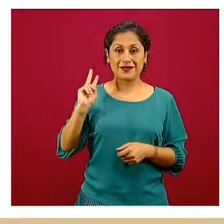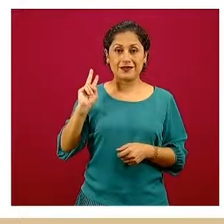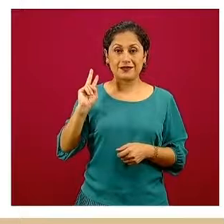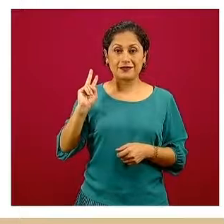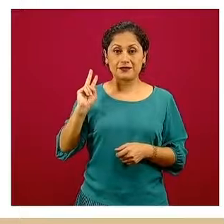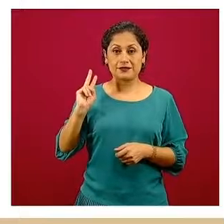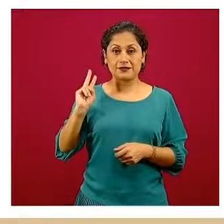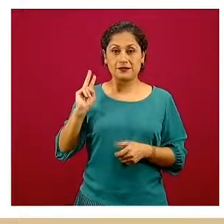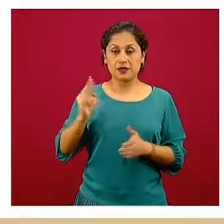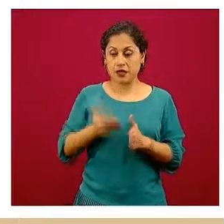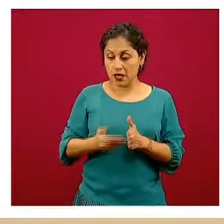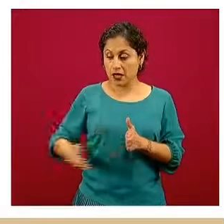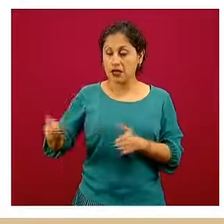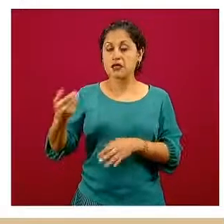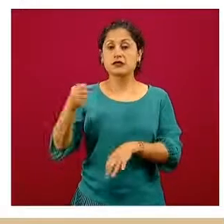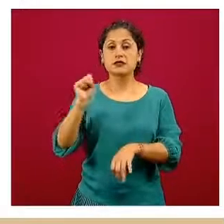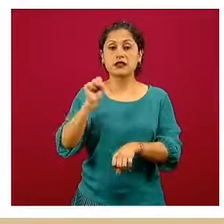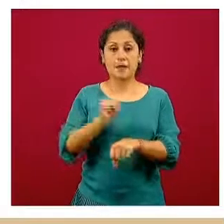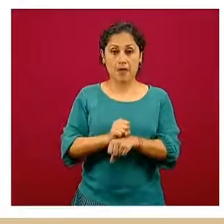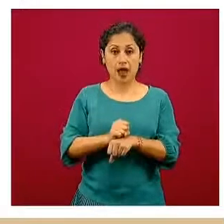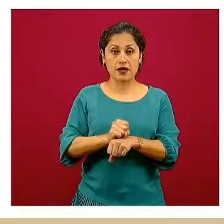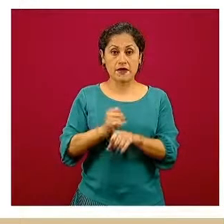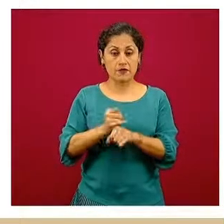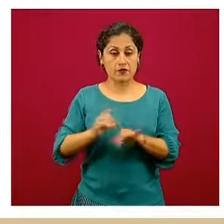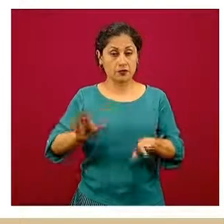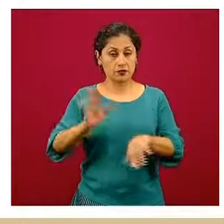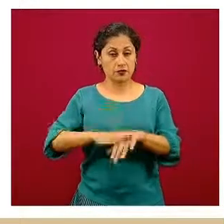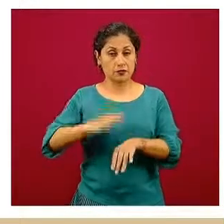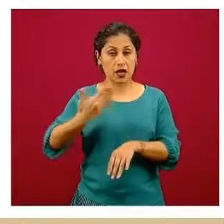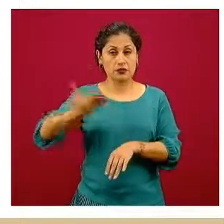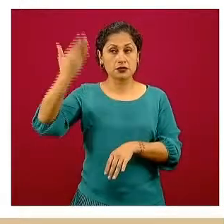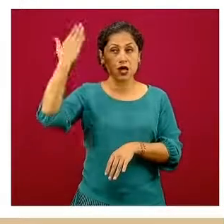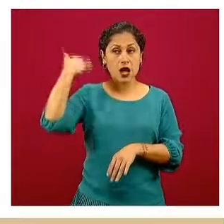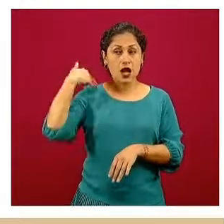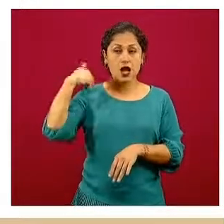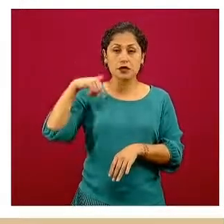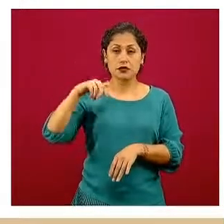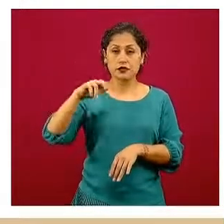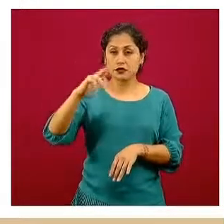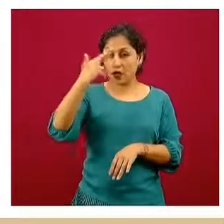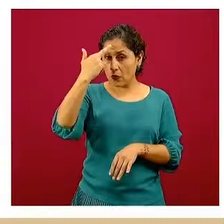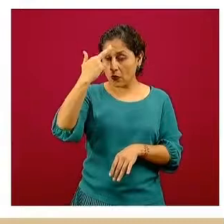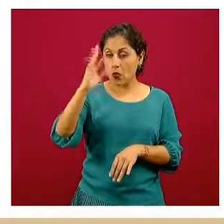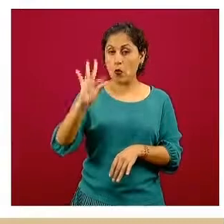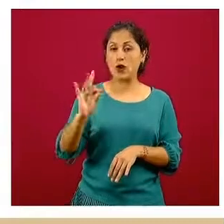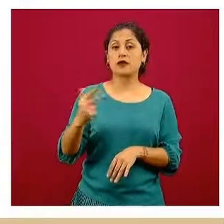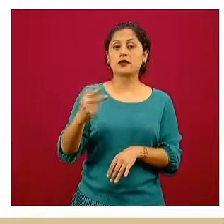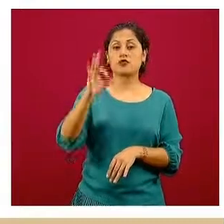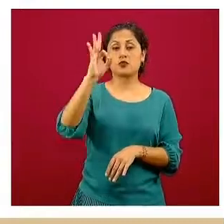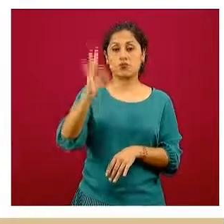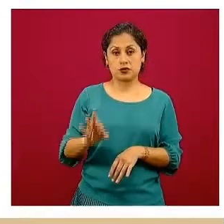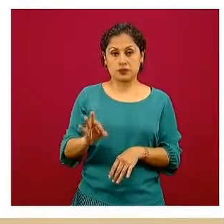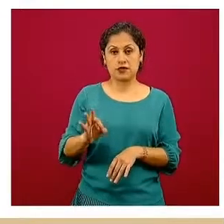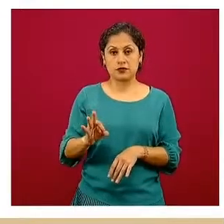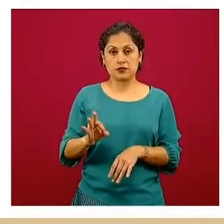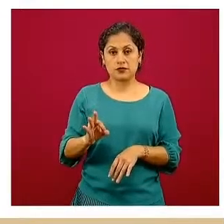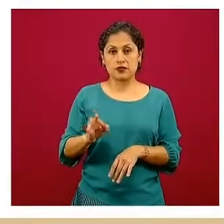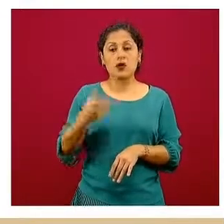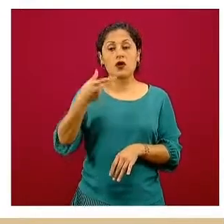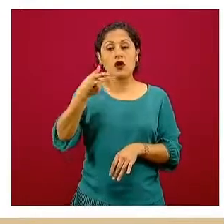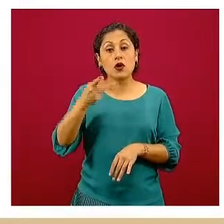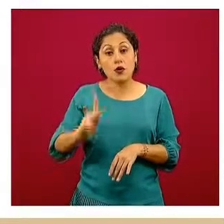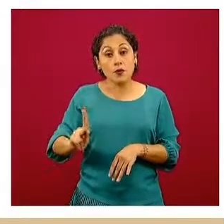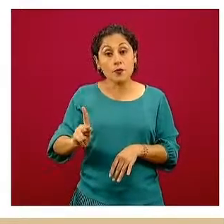última semana, con mayor información, este porcentaje llegó a ser para esa semana del 48%. Pero desde que